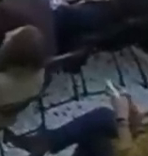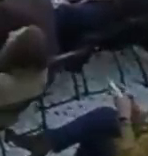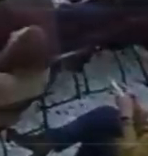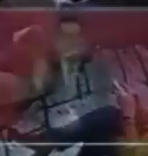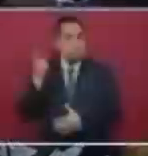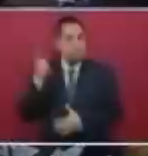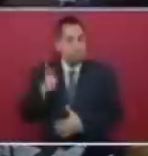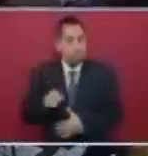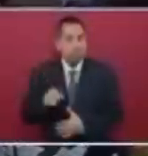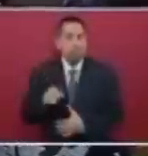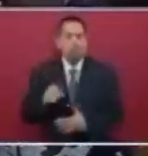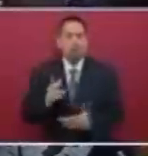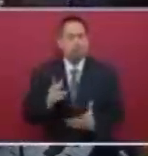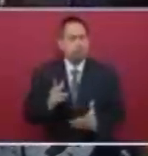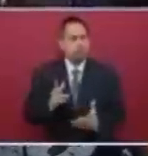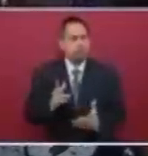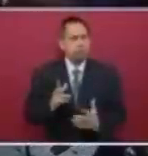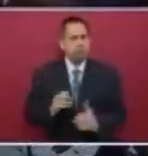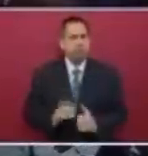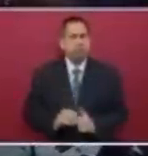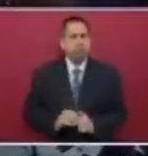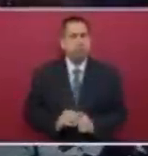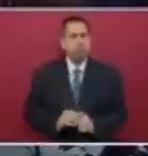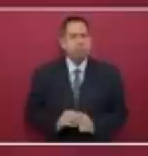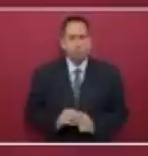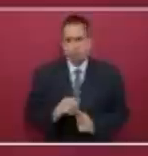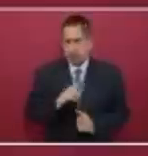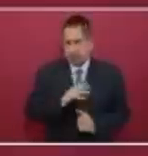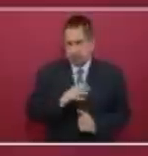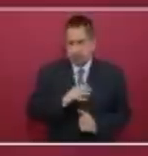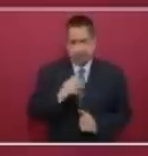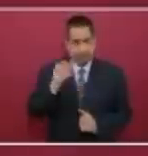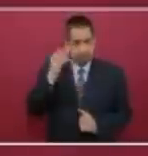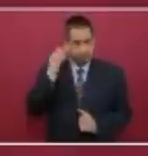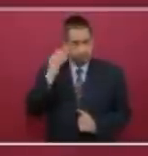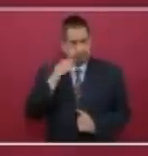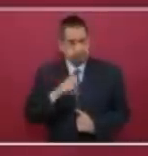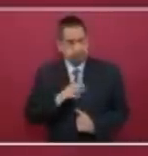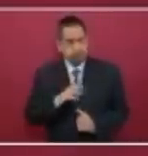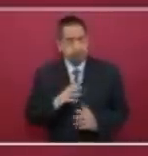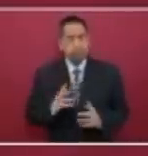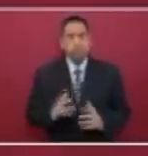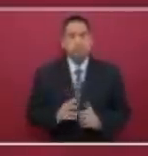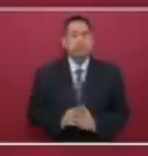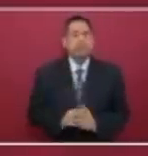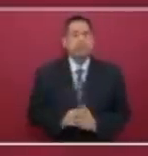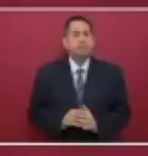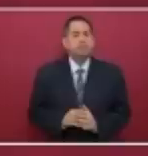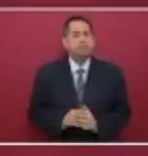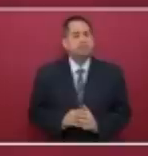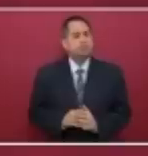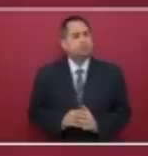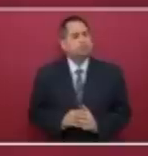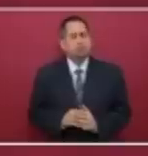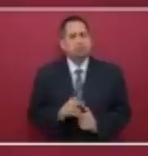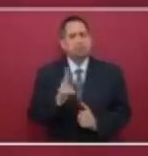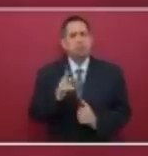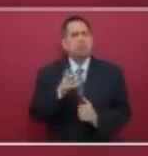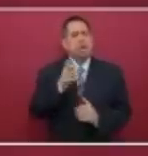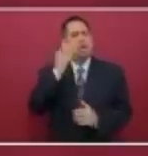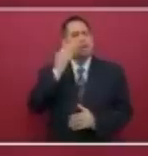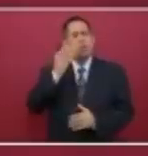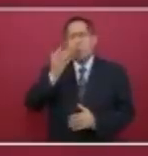y claro había pues como la costumbre